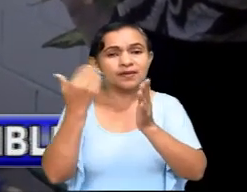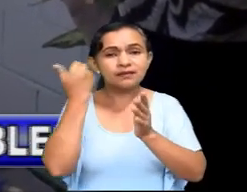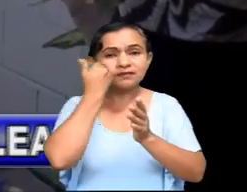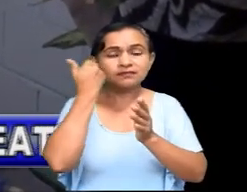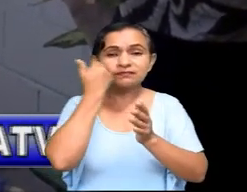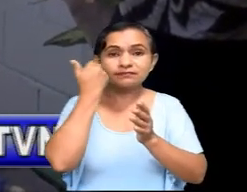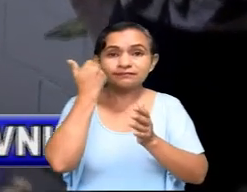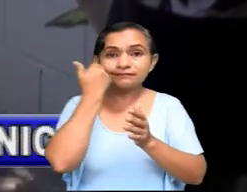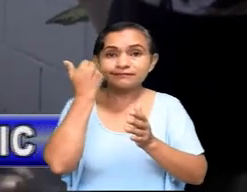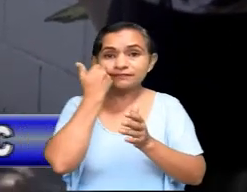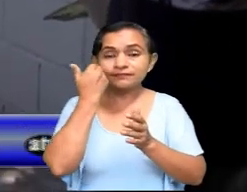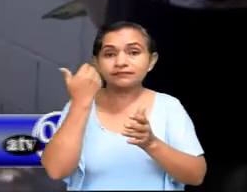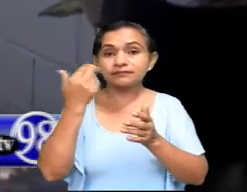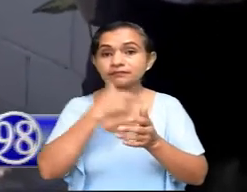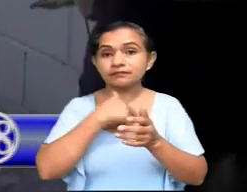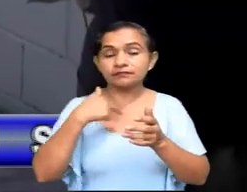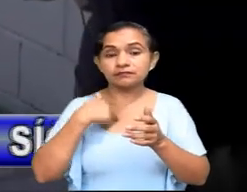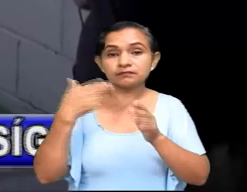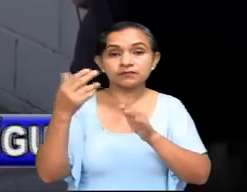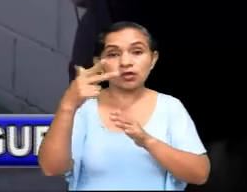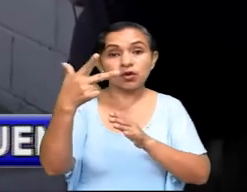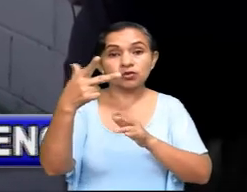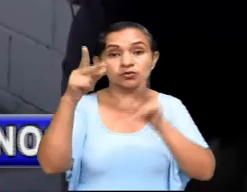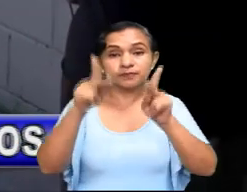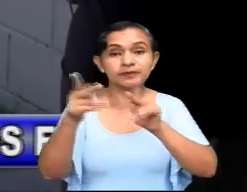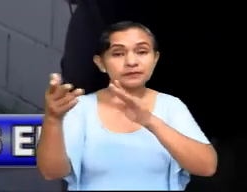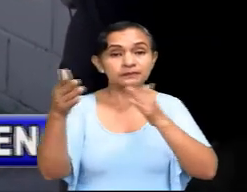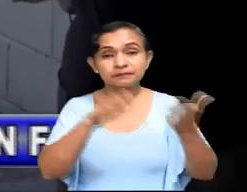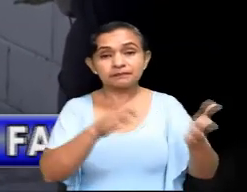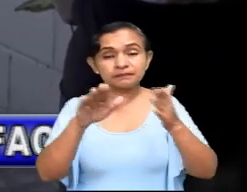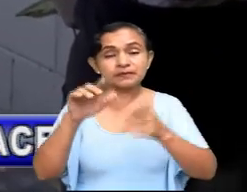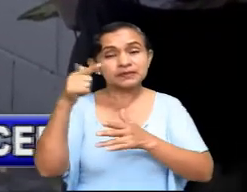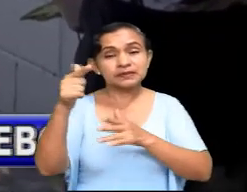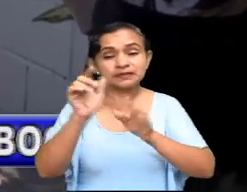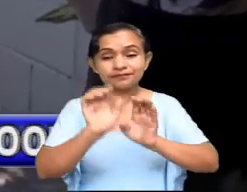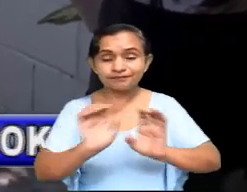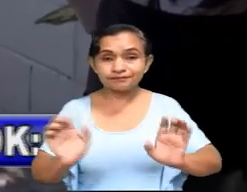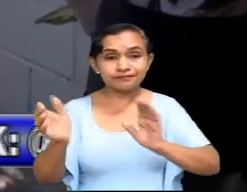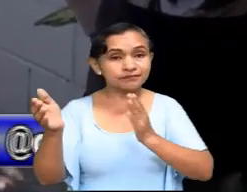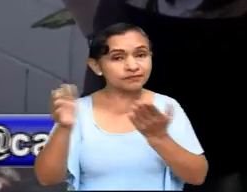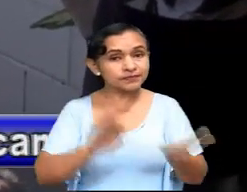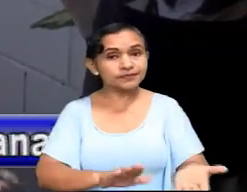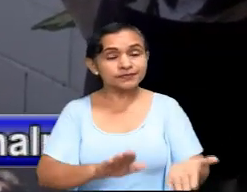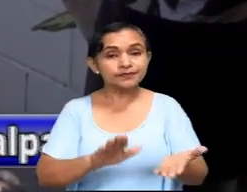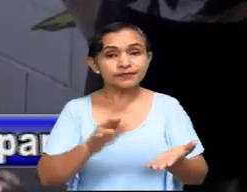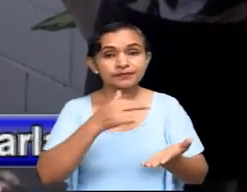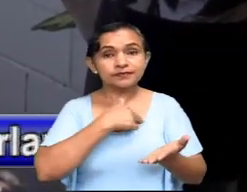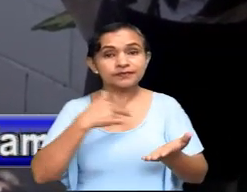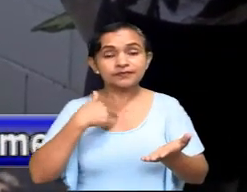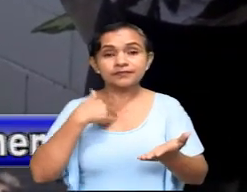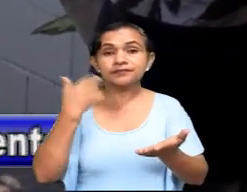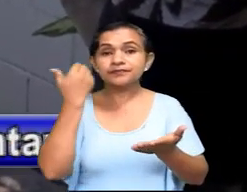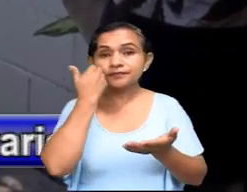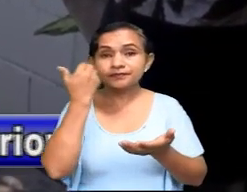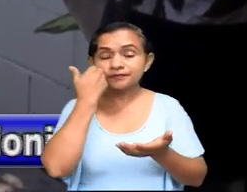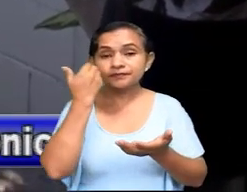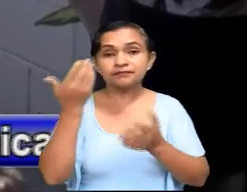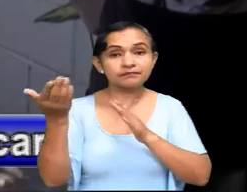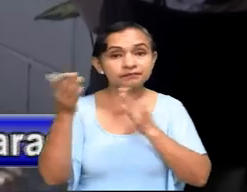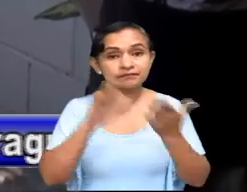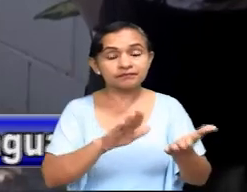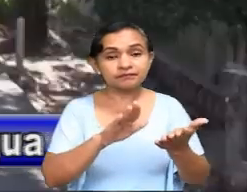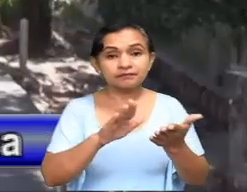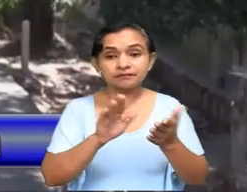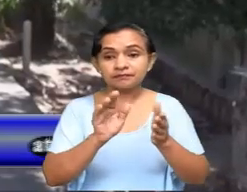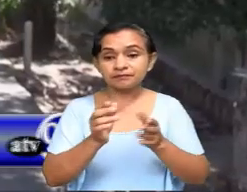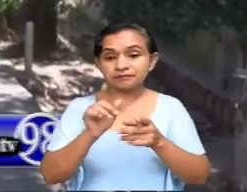año, periodo que cobró la vida de 8 personas adultas y 7 niños. Pese al alza de casos sospechosos y muertes de una